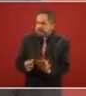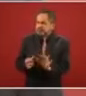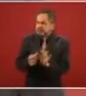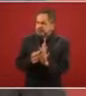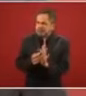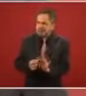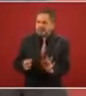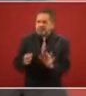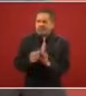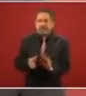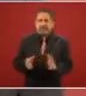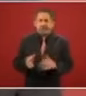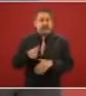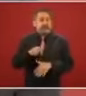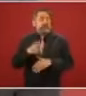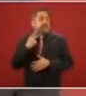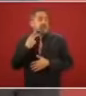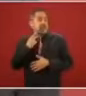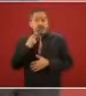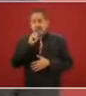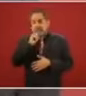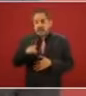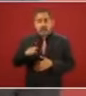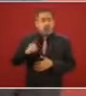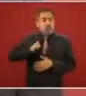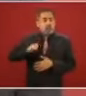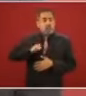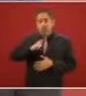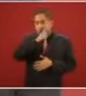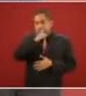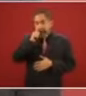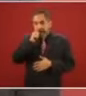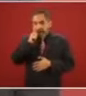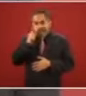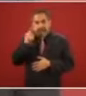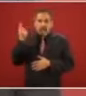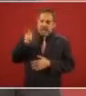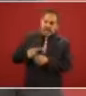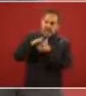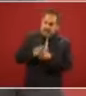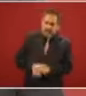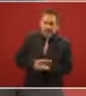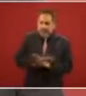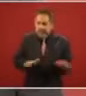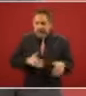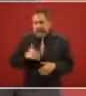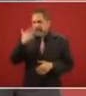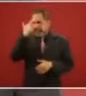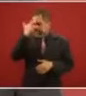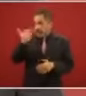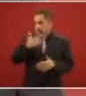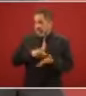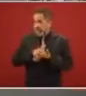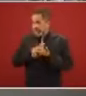En el terreno de lo político, lo que decía Juárez, nada por la fuerza, todo por la razón y el derecho.